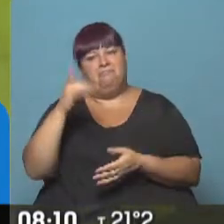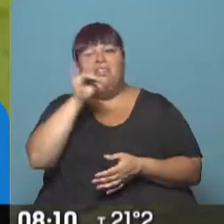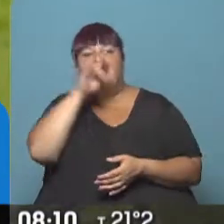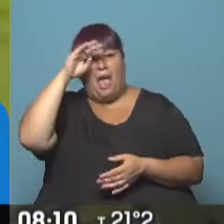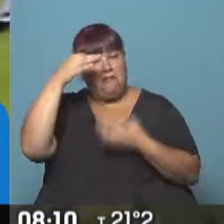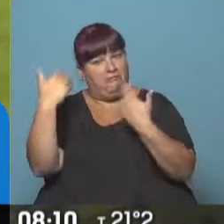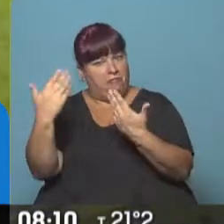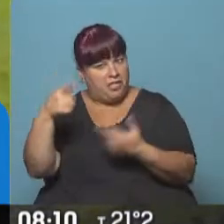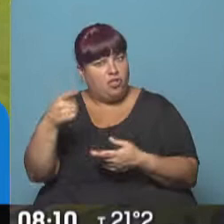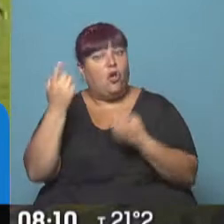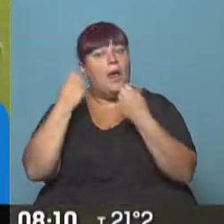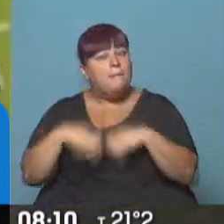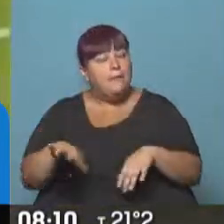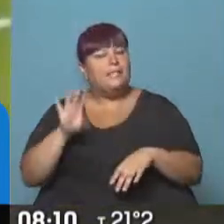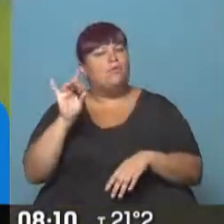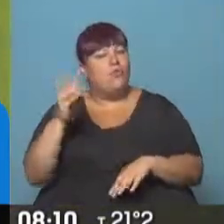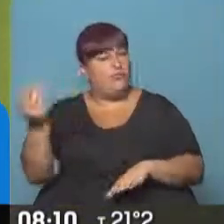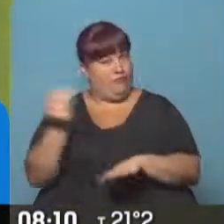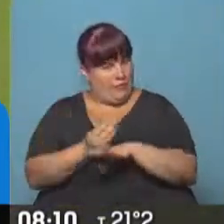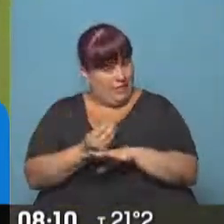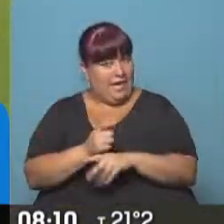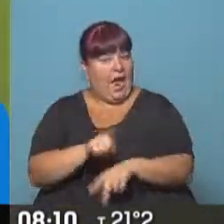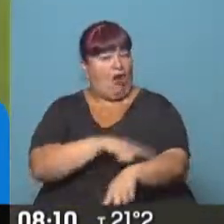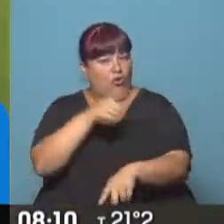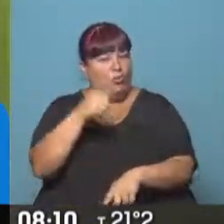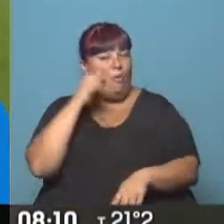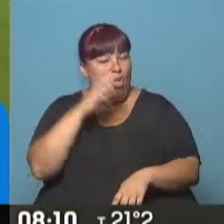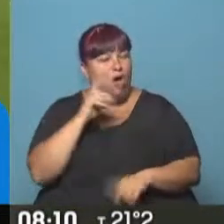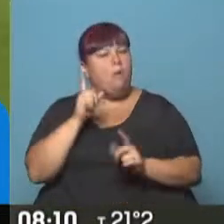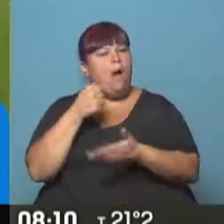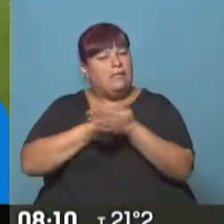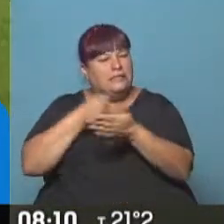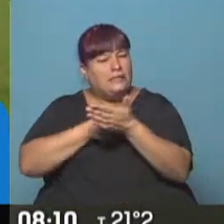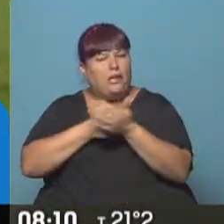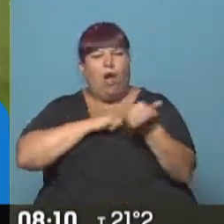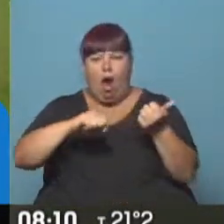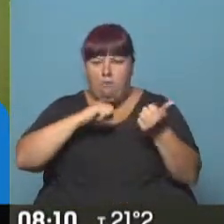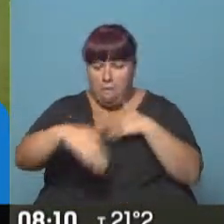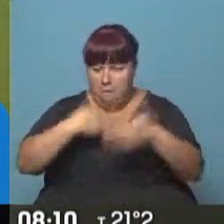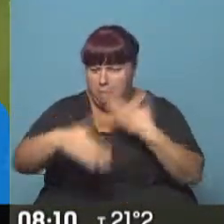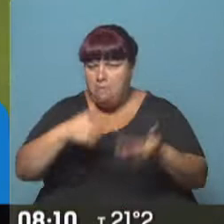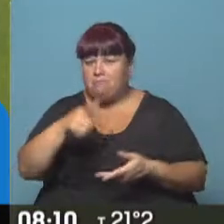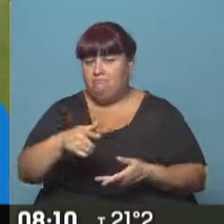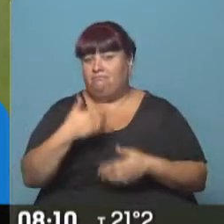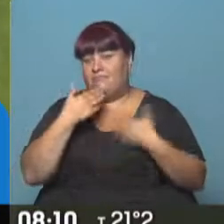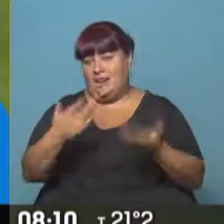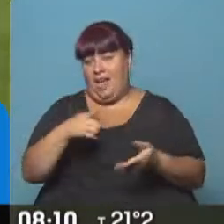Gallardo, cuando en el comienzo le costó muchísimo la adaptación al colombiano. Sin embargo, a fuerza de goles, está